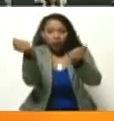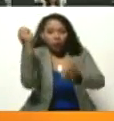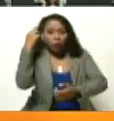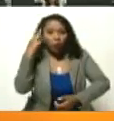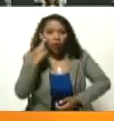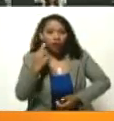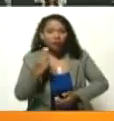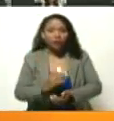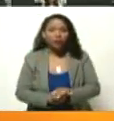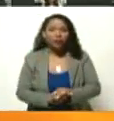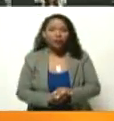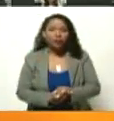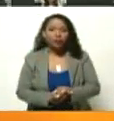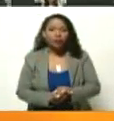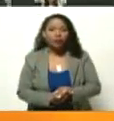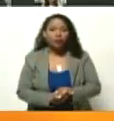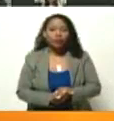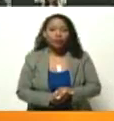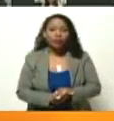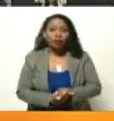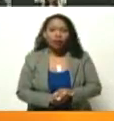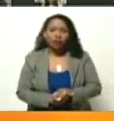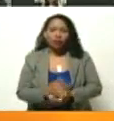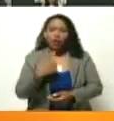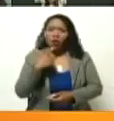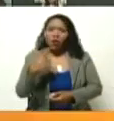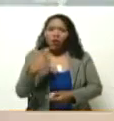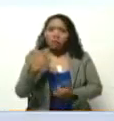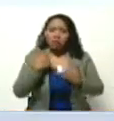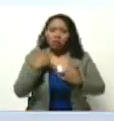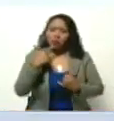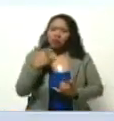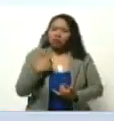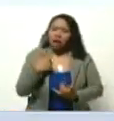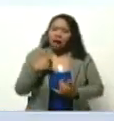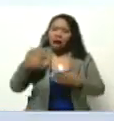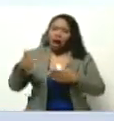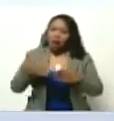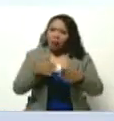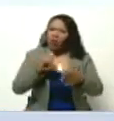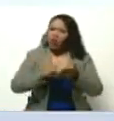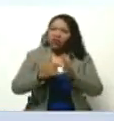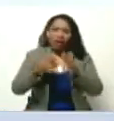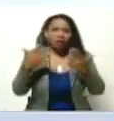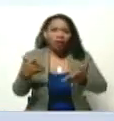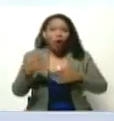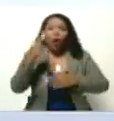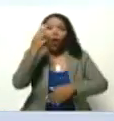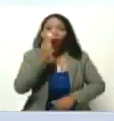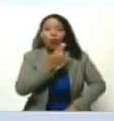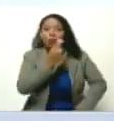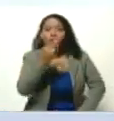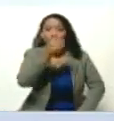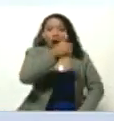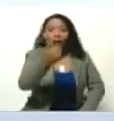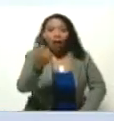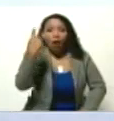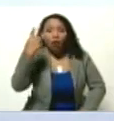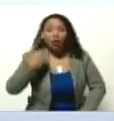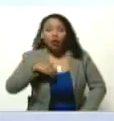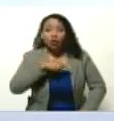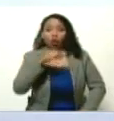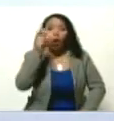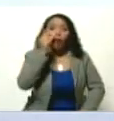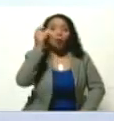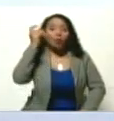y uno dice, bueno, este es el camino del compromiso de cada uno de nosotros, mujeres y